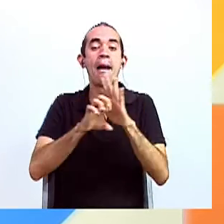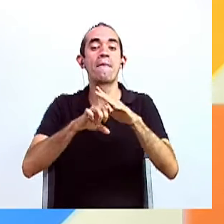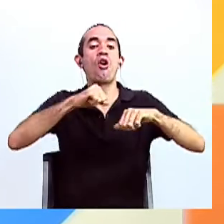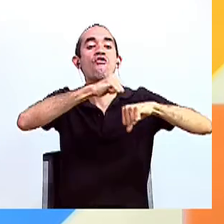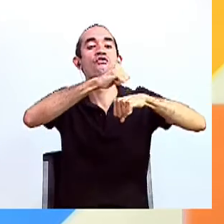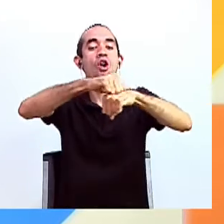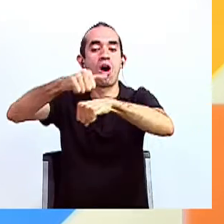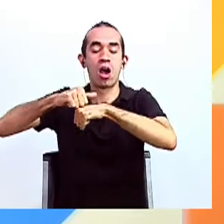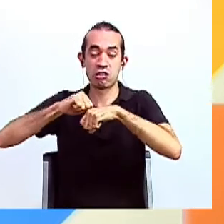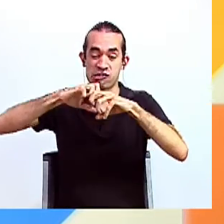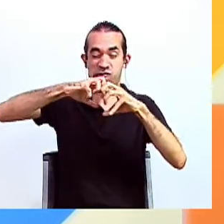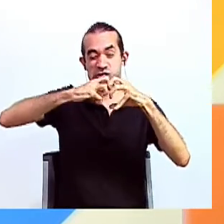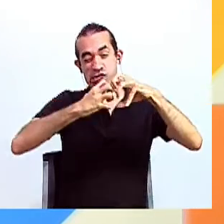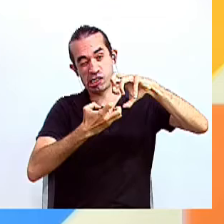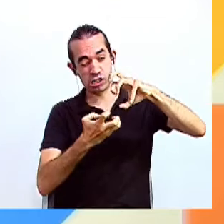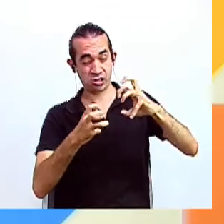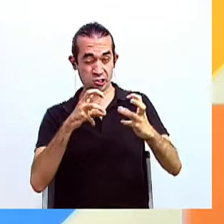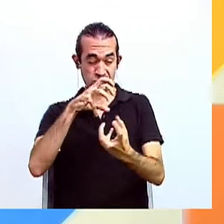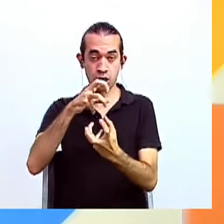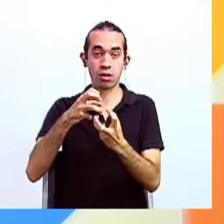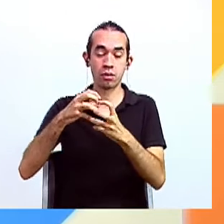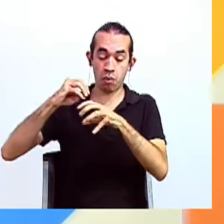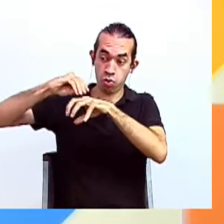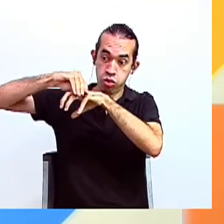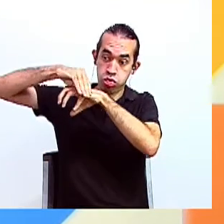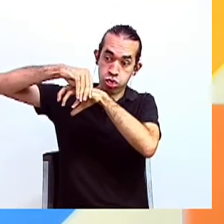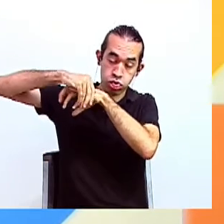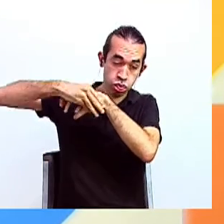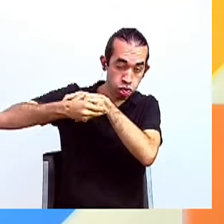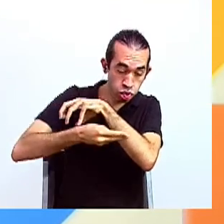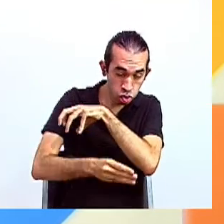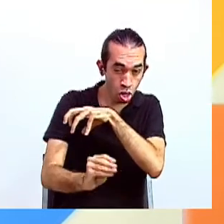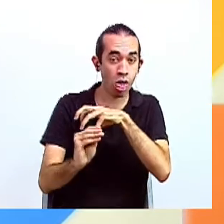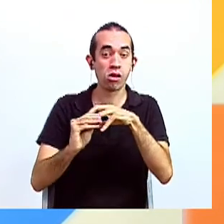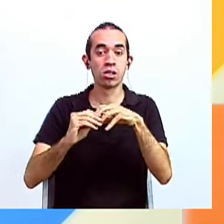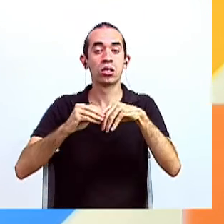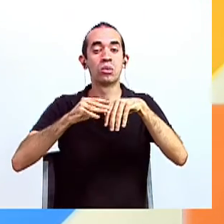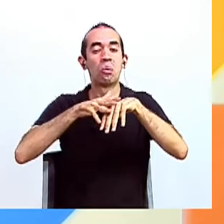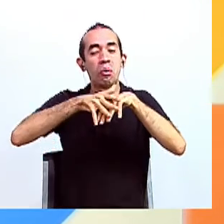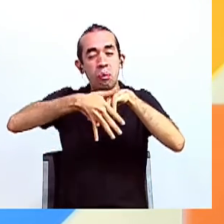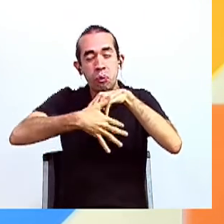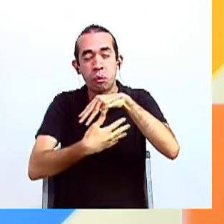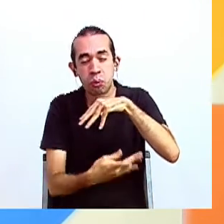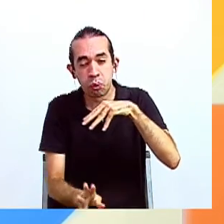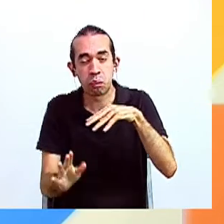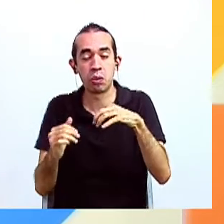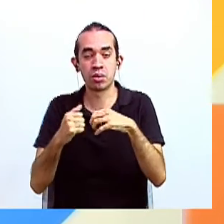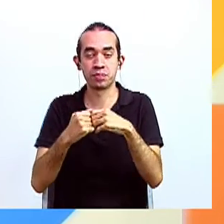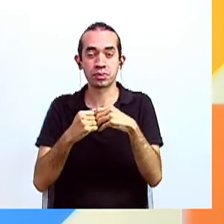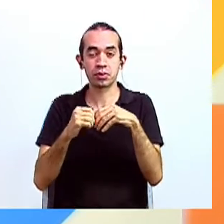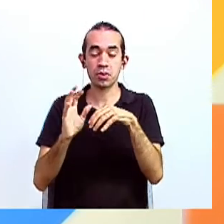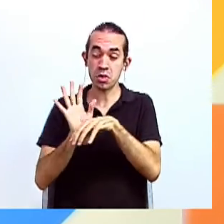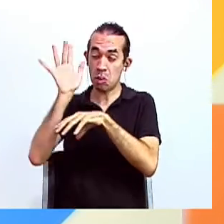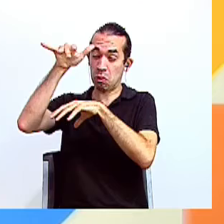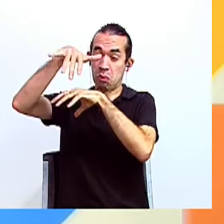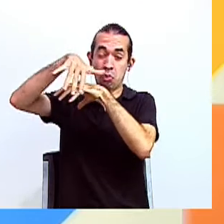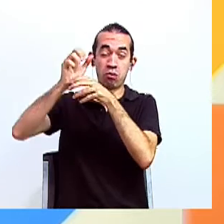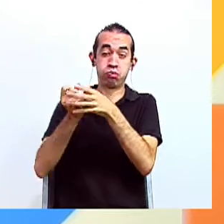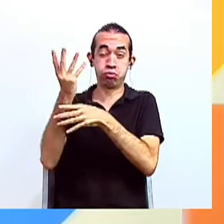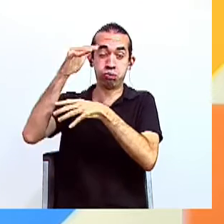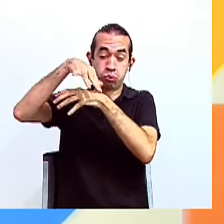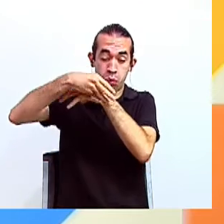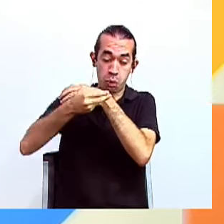la sedimentación, la erosión, la subducción de placas, por ejemplo, son algunos procesos que juegan